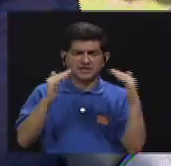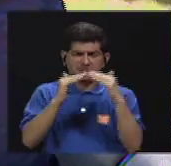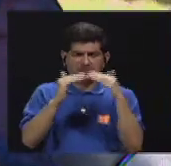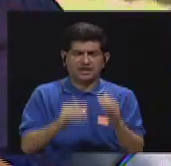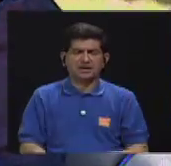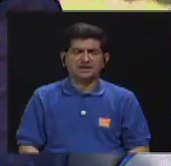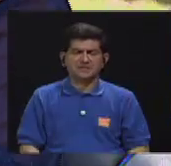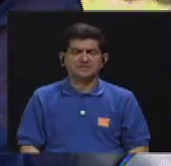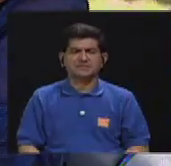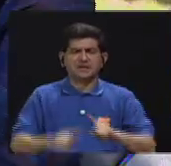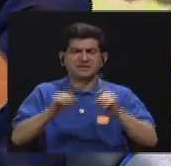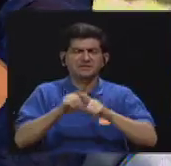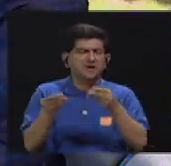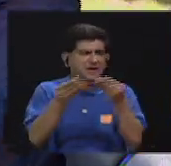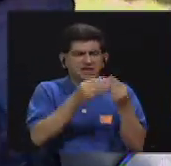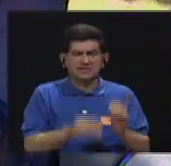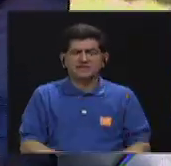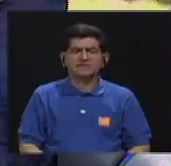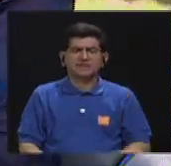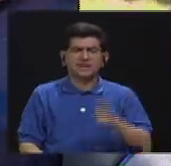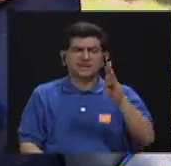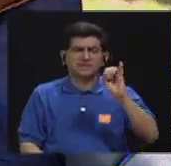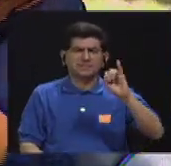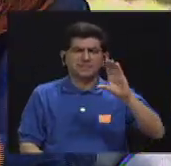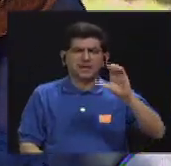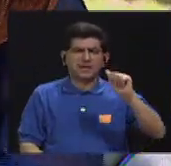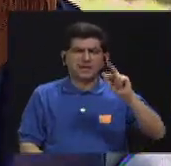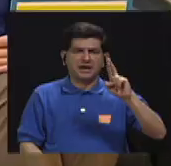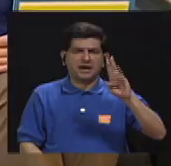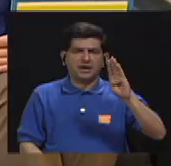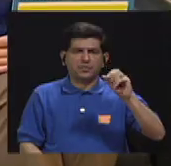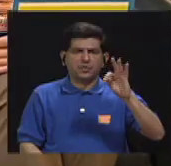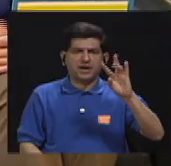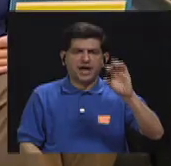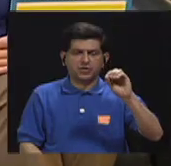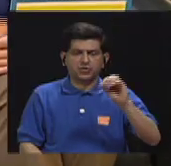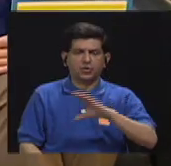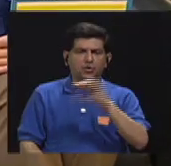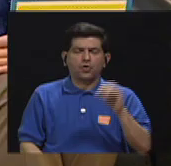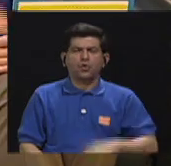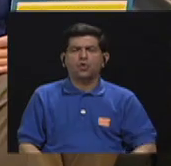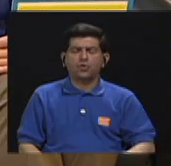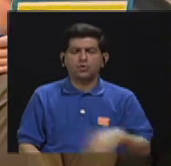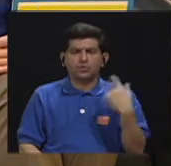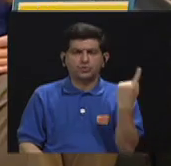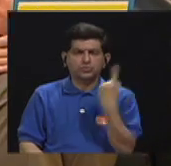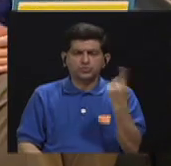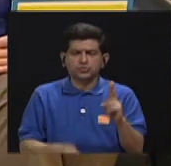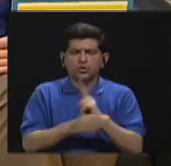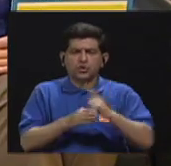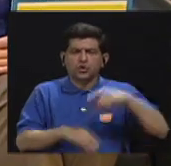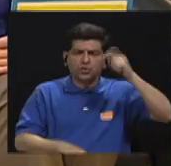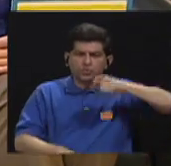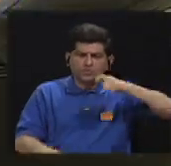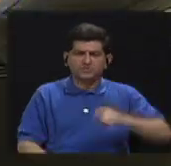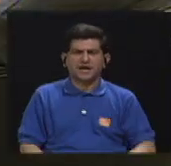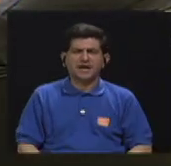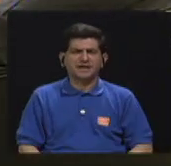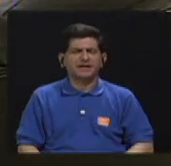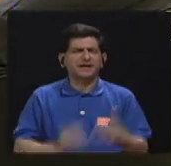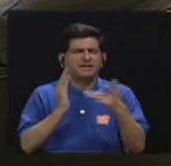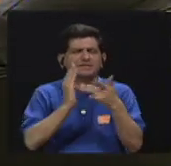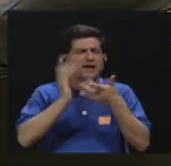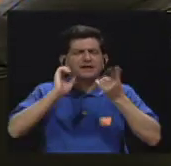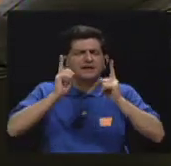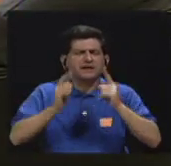sé yo, bicarbonato, se me ocurre, o un enjuague nada más con el cepillo? ¿Qué técnicas podríamos emplear para ayudar también a nuestra salud bucodental? Bueno,